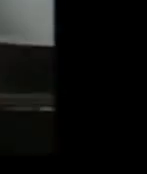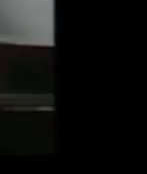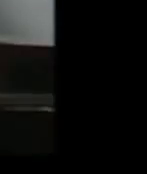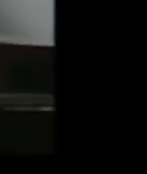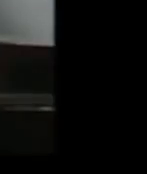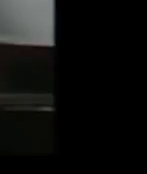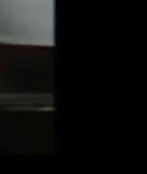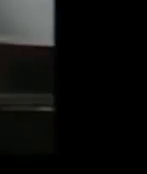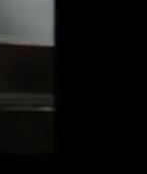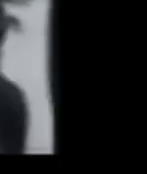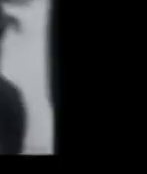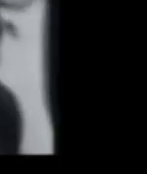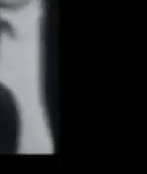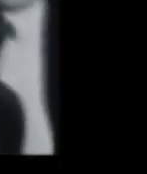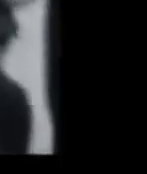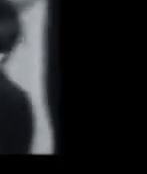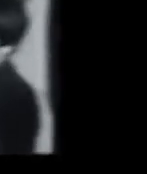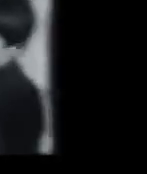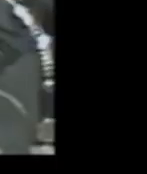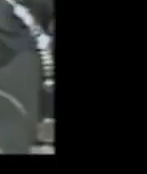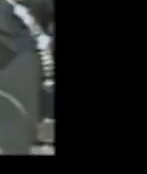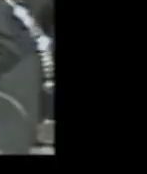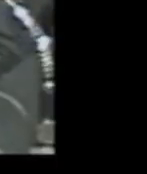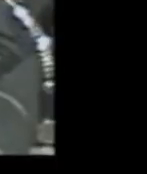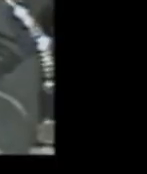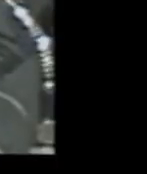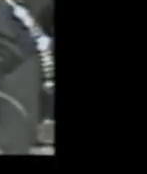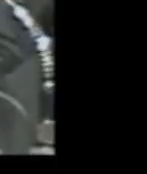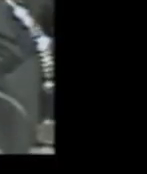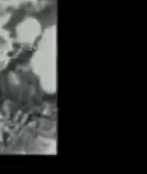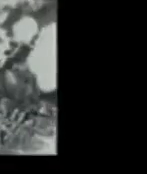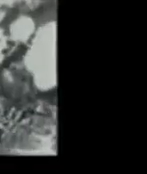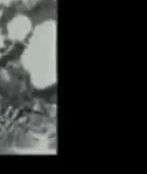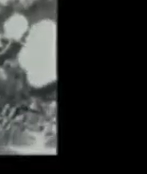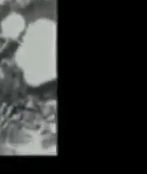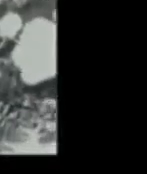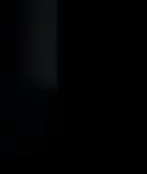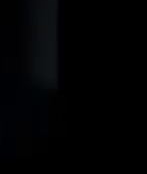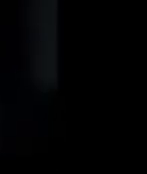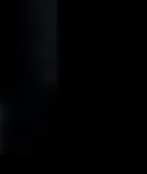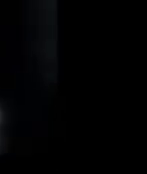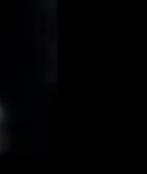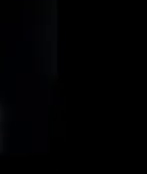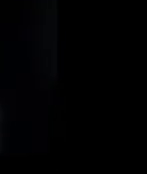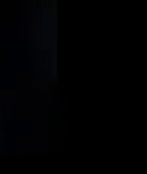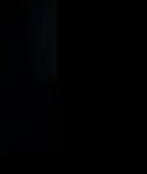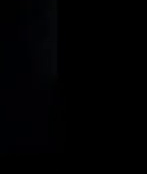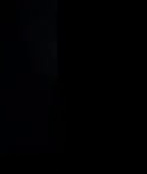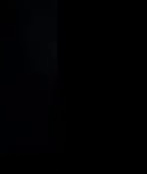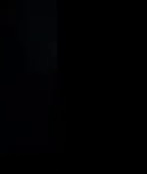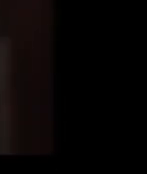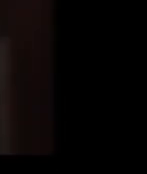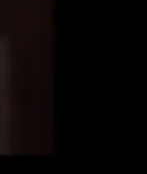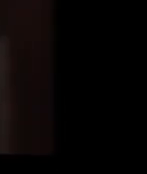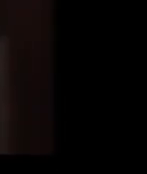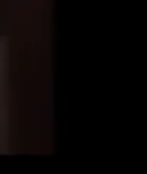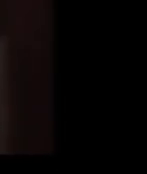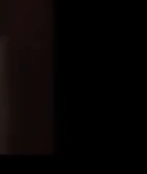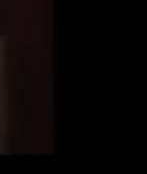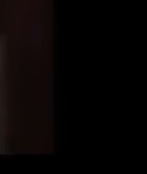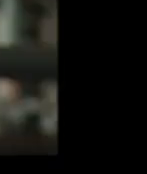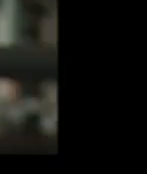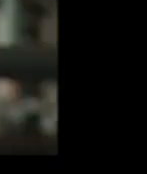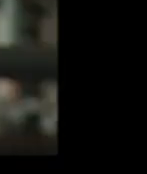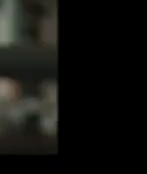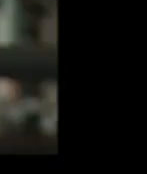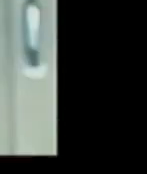originales del juicio a las juntas militares argentinas, responsables de la dictadura de 1976 a 1983,